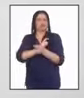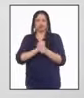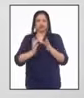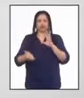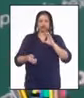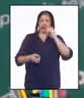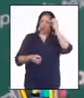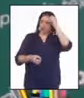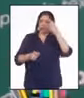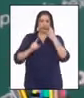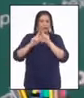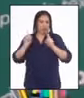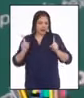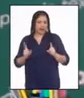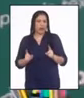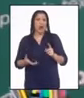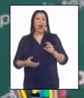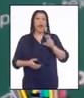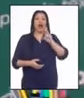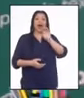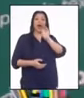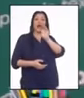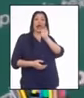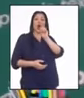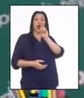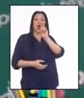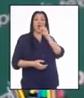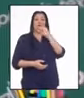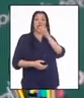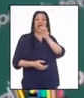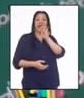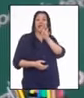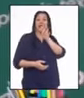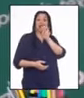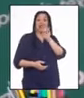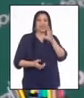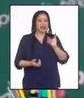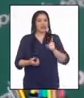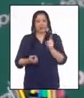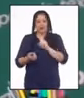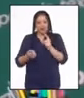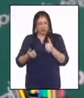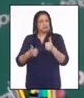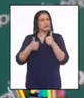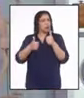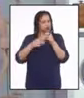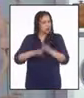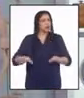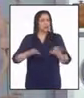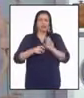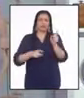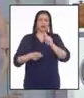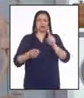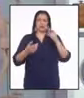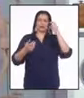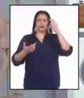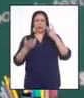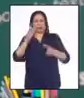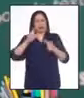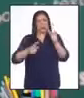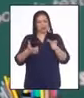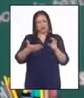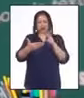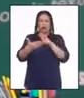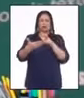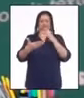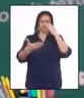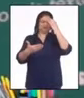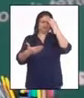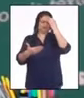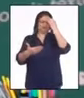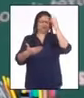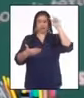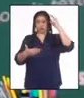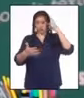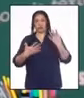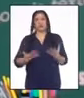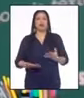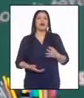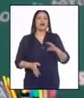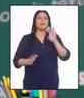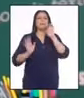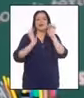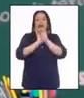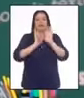alguna parte. La coherencia es muy importante. Si no somos coherentes en el texto, podríamos confundir a nuestros destinatarios. Por ejemplo,